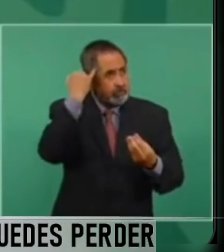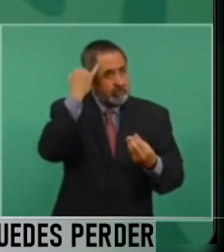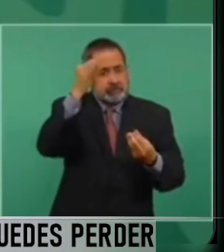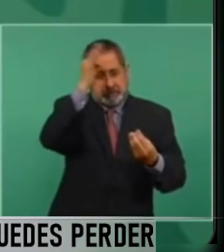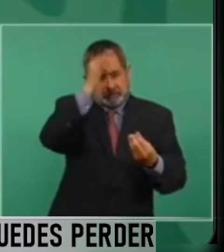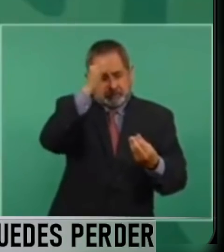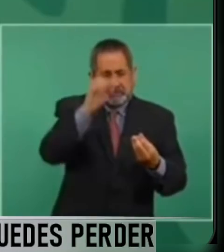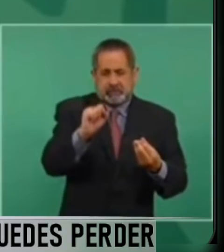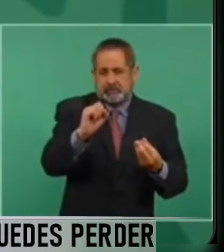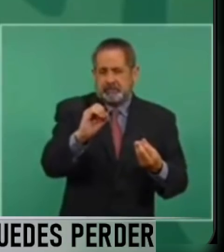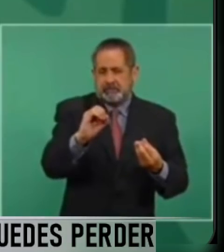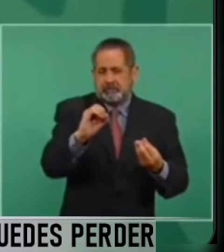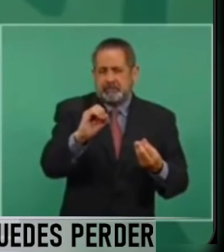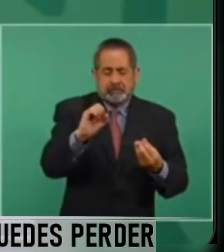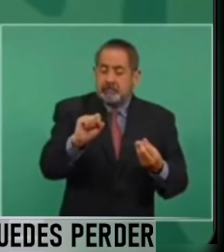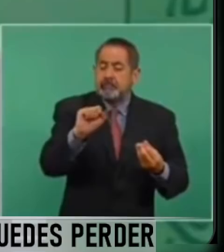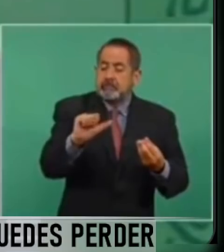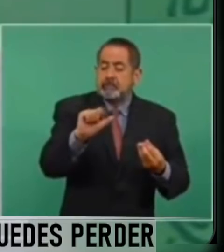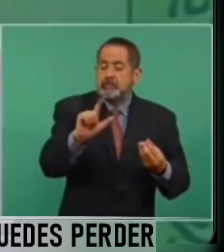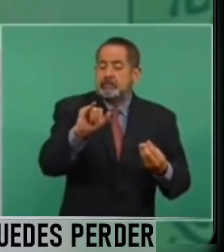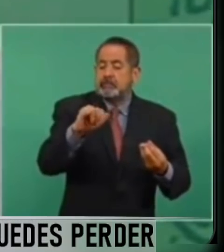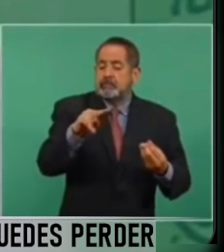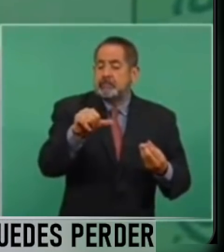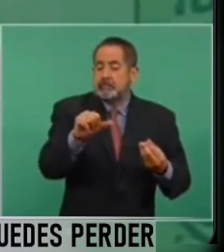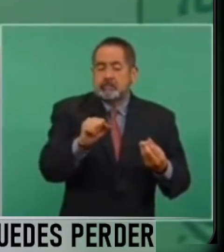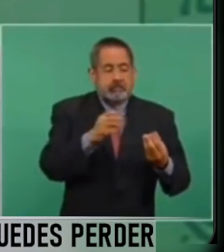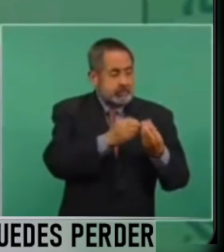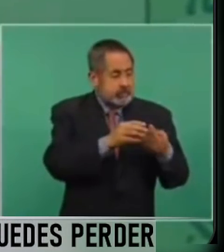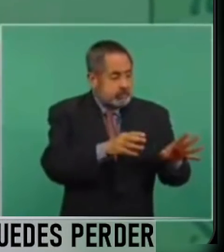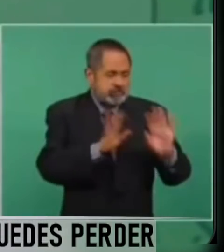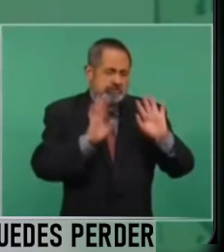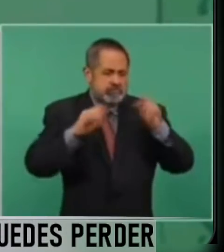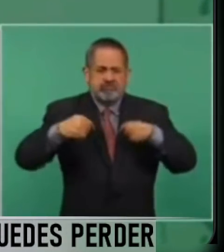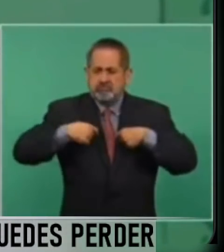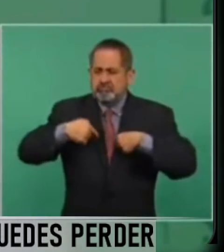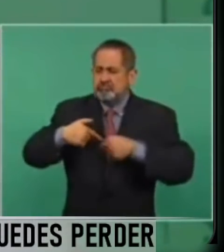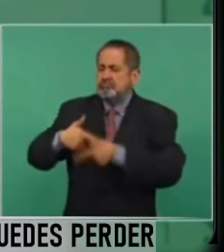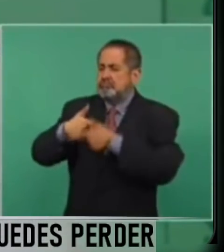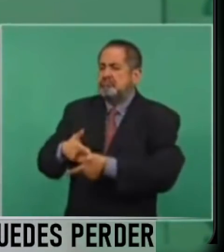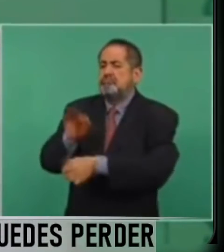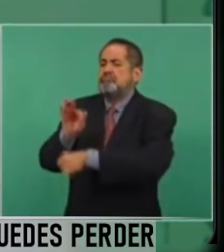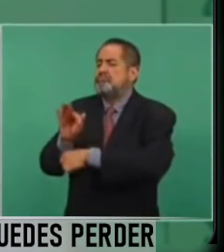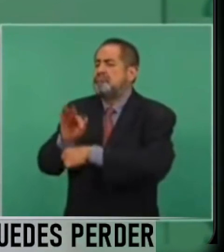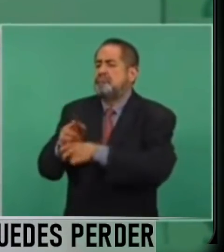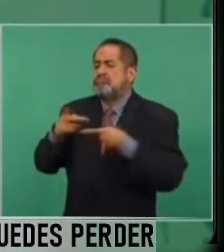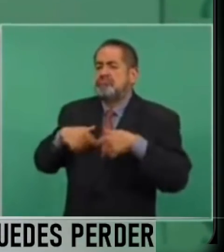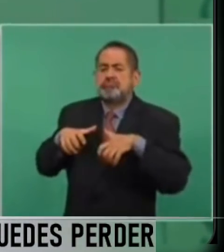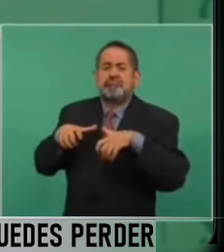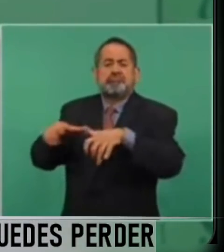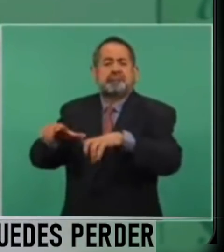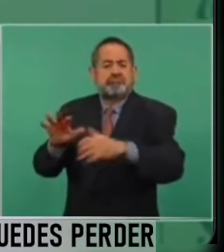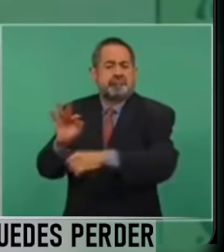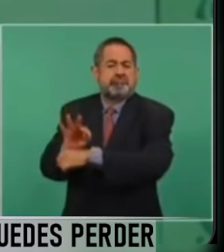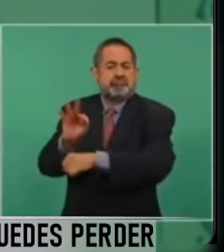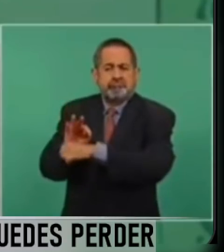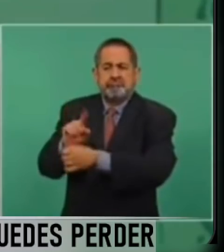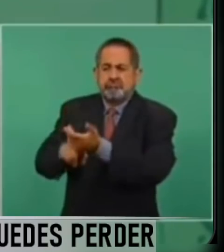nosotros vamos a seguir defendiendo al pueblo y